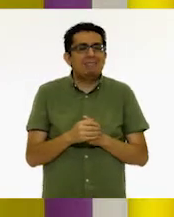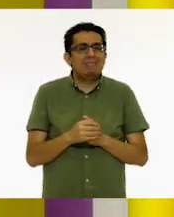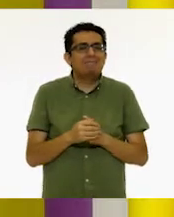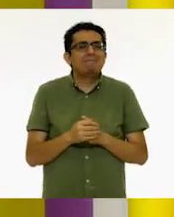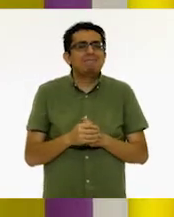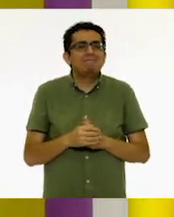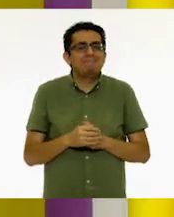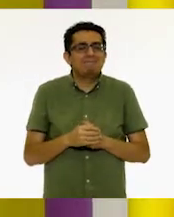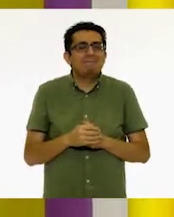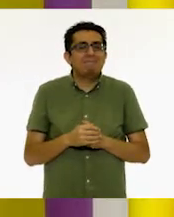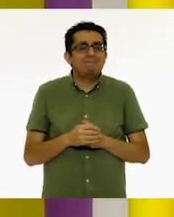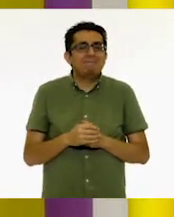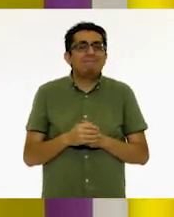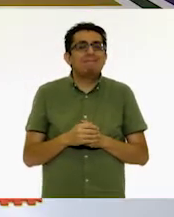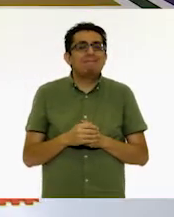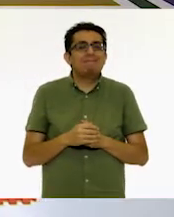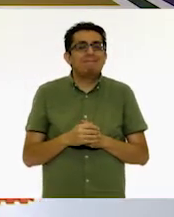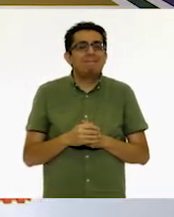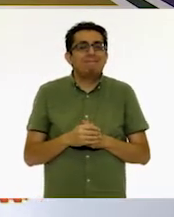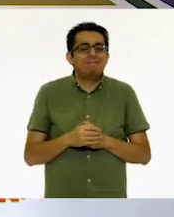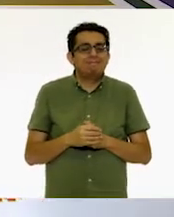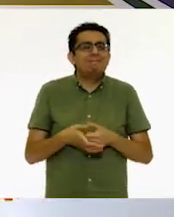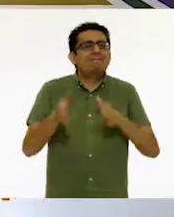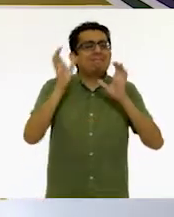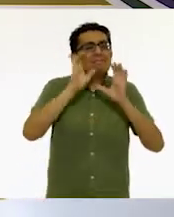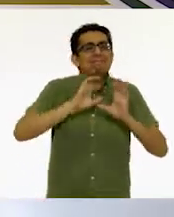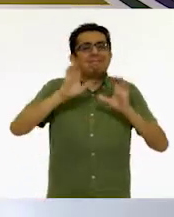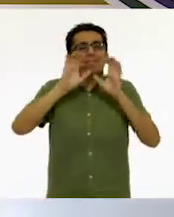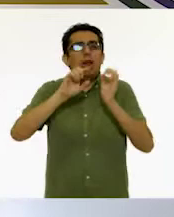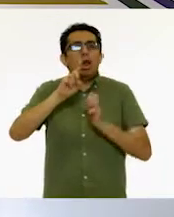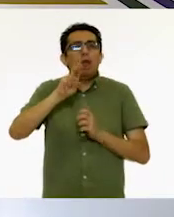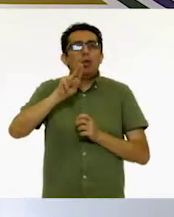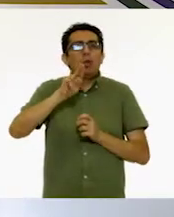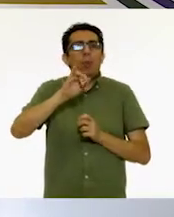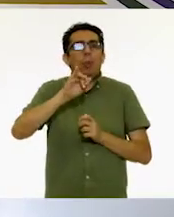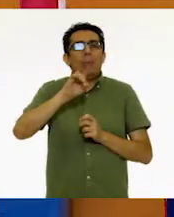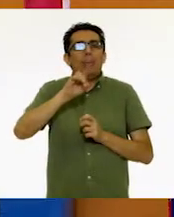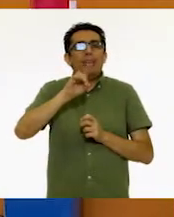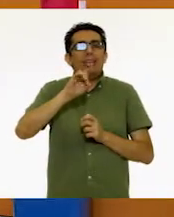Ahí está. Con el dubidi que habíamos dicho que se iba a hacer,